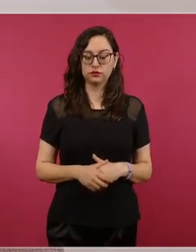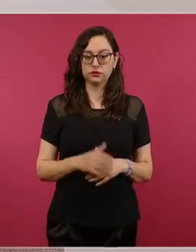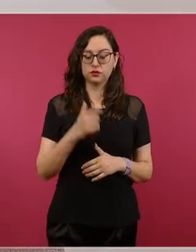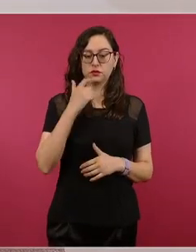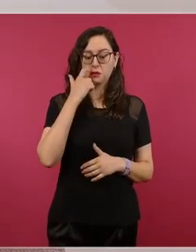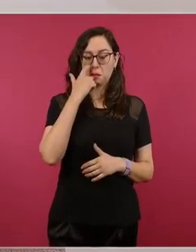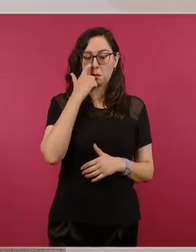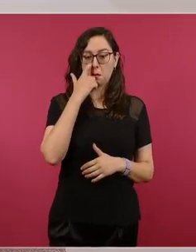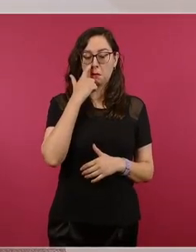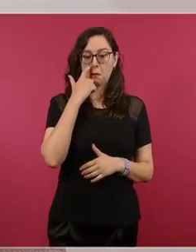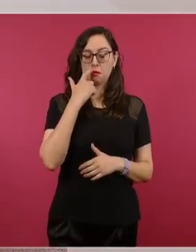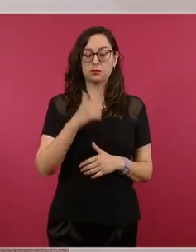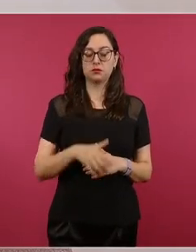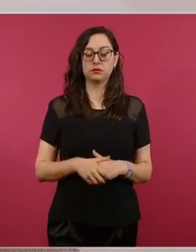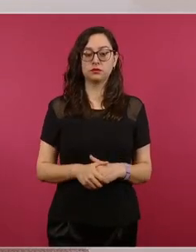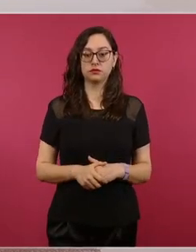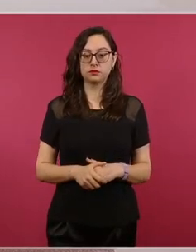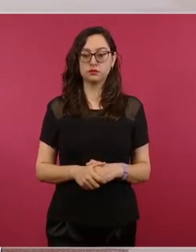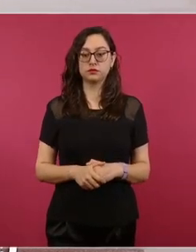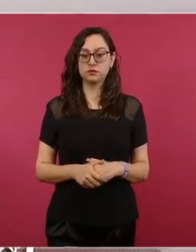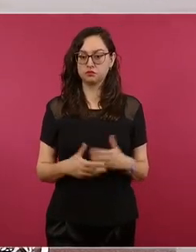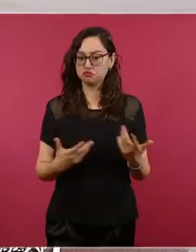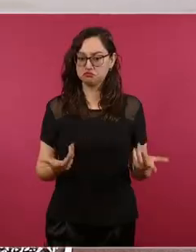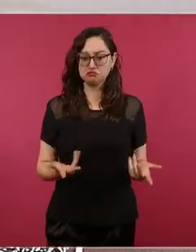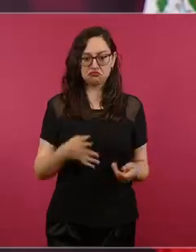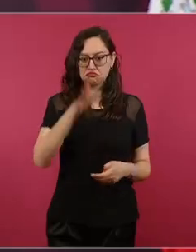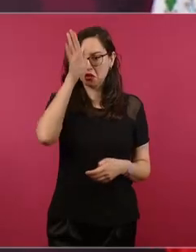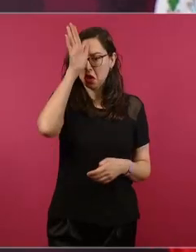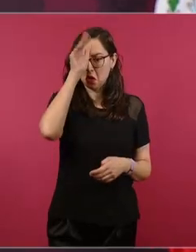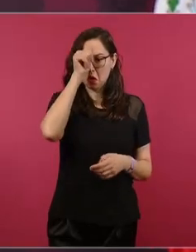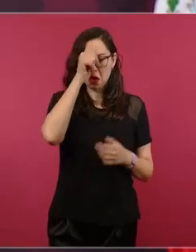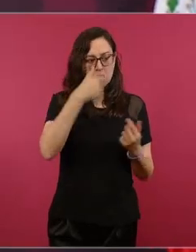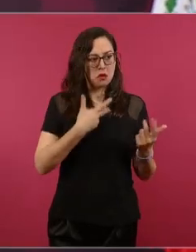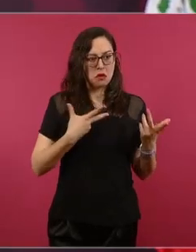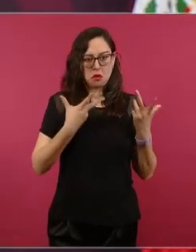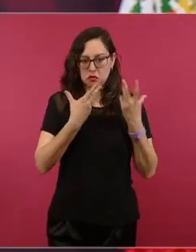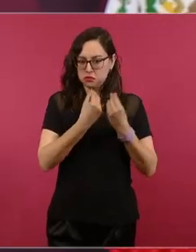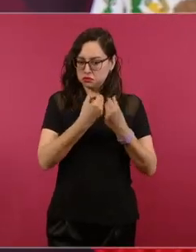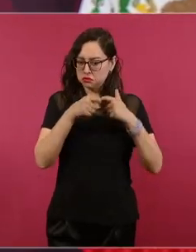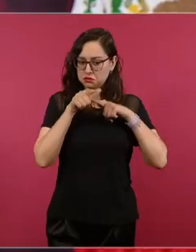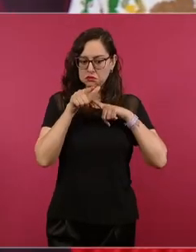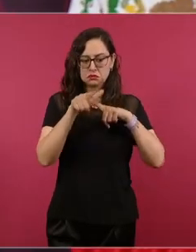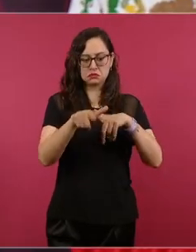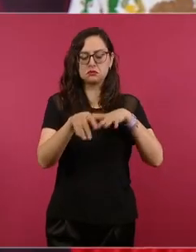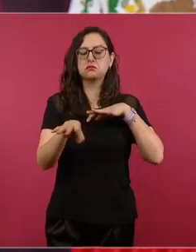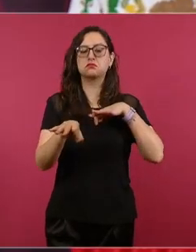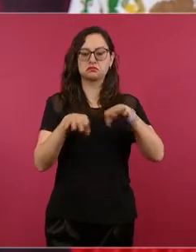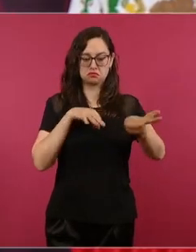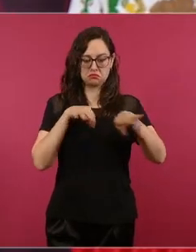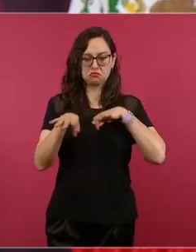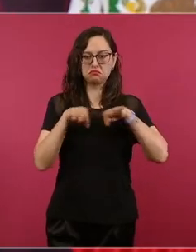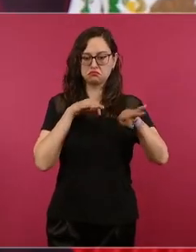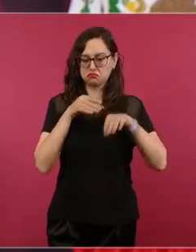Pues trabajar juntos, seguir adelante en los temas